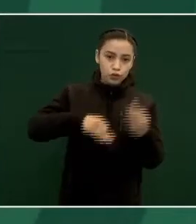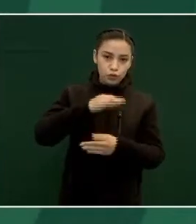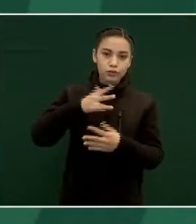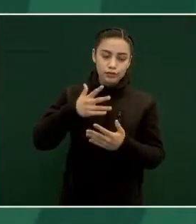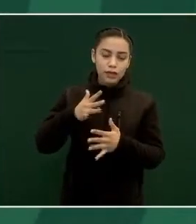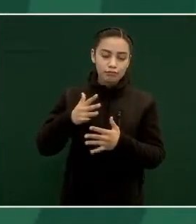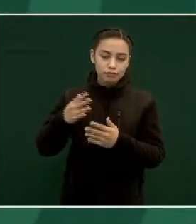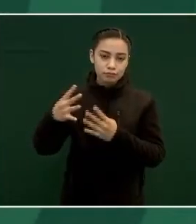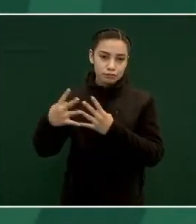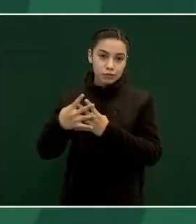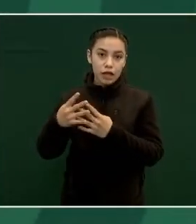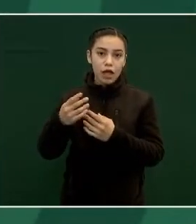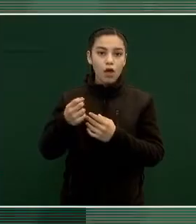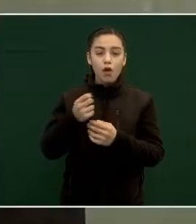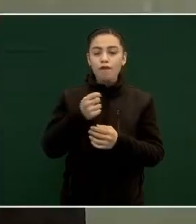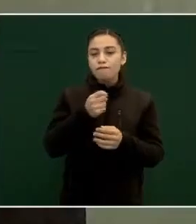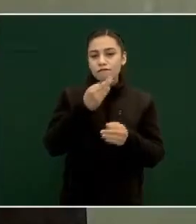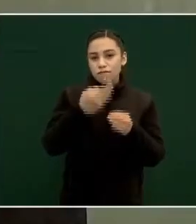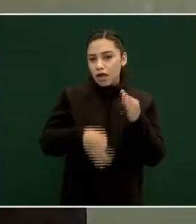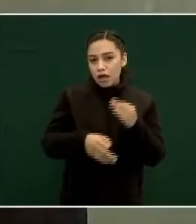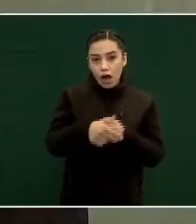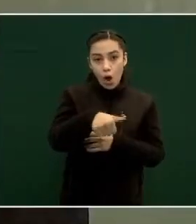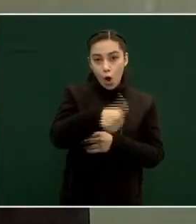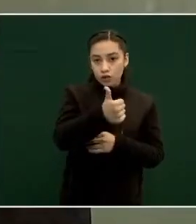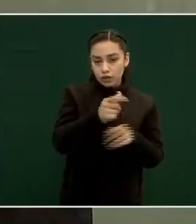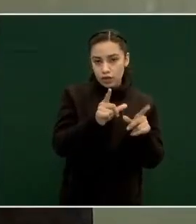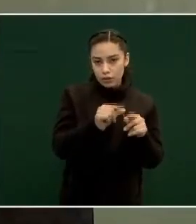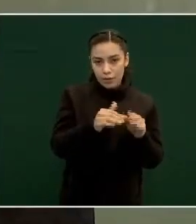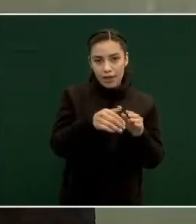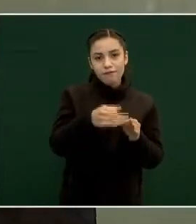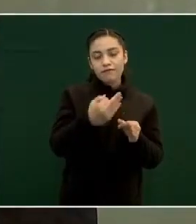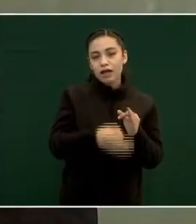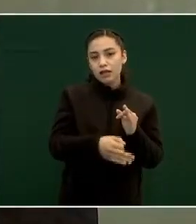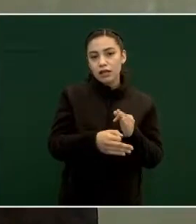quedan 11 nada más por detener.